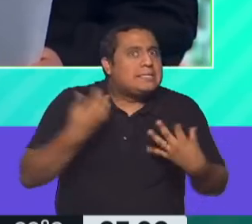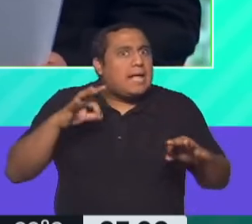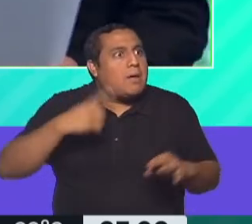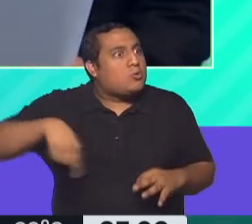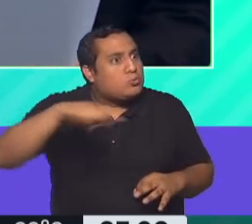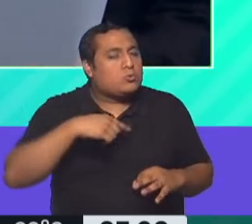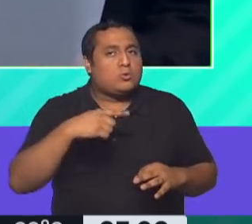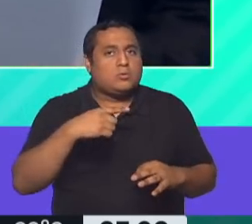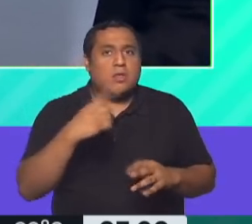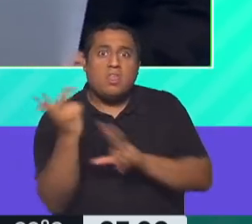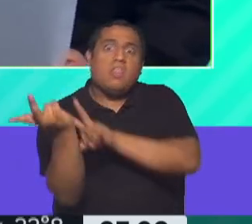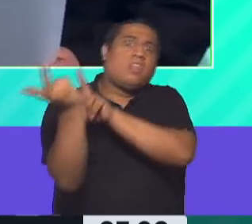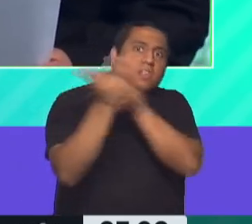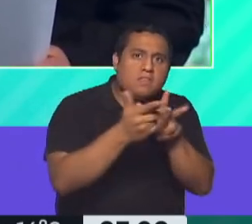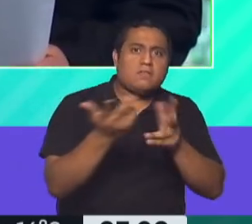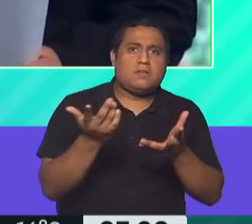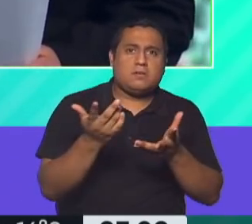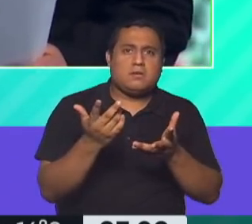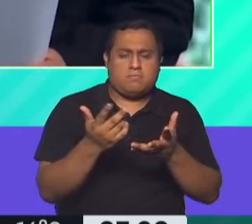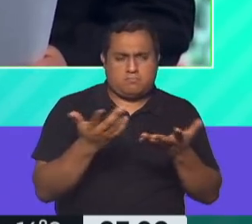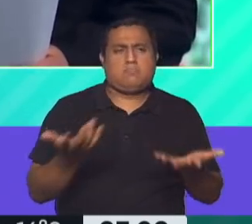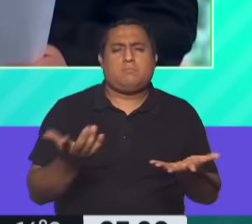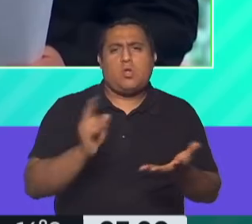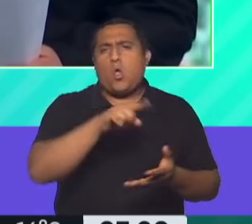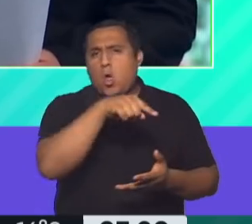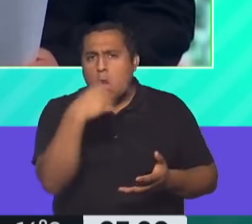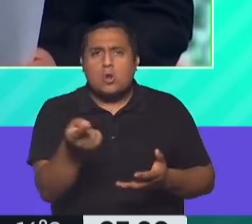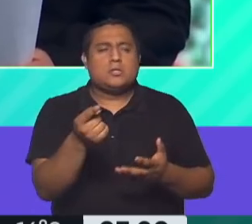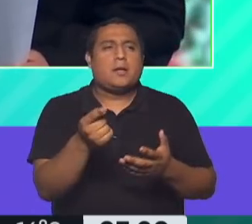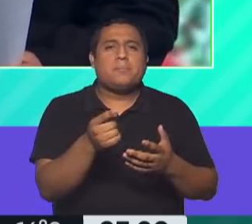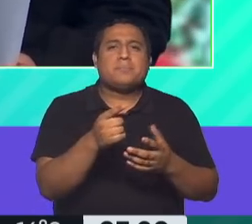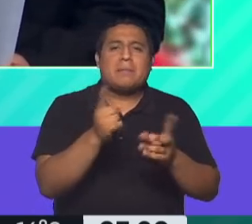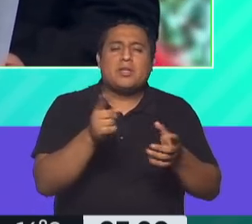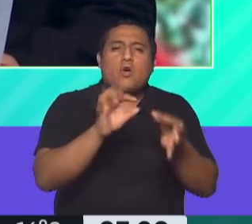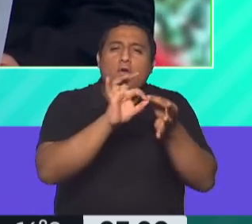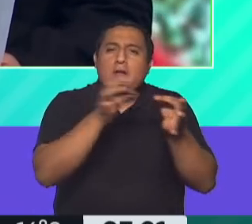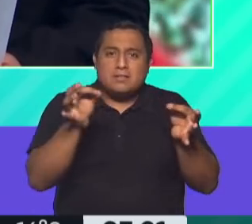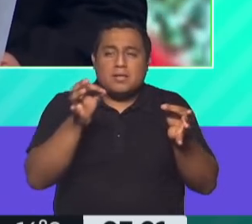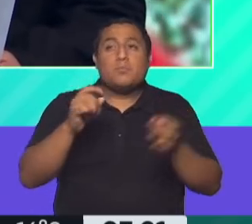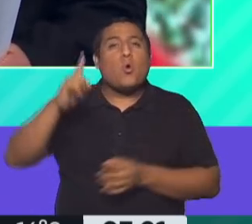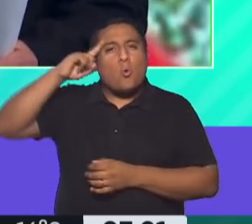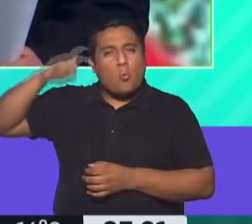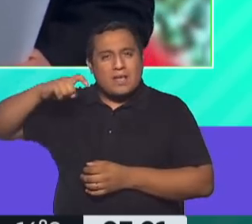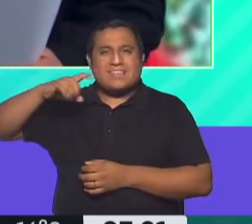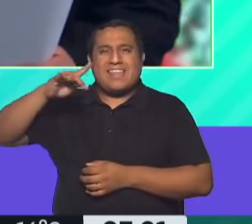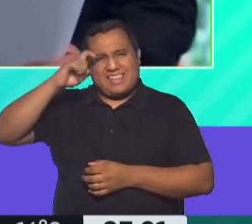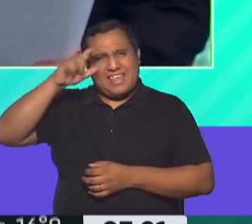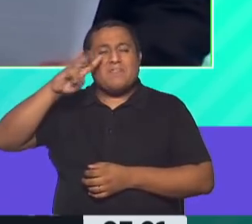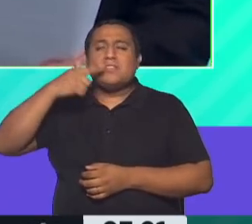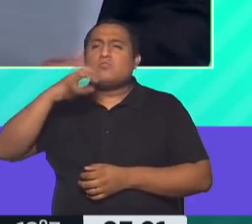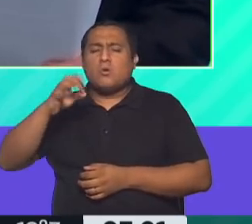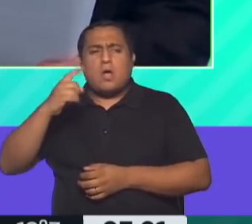justificar eso. Más aún, hay otra expresión que termina decidiendo el juez Martín del Viso a ordenar